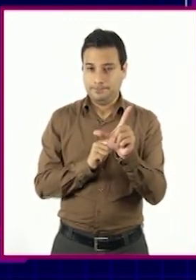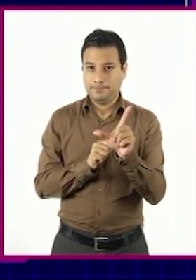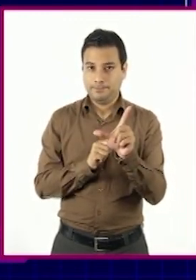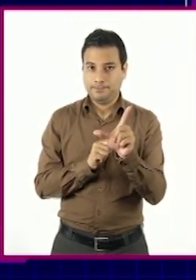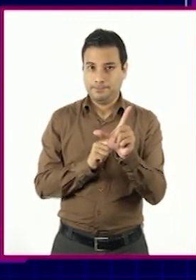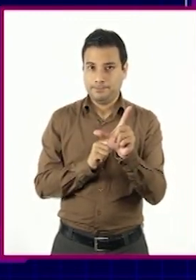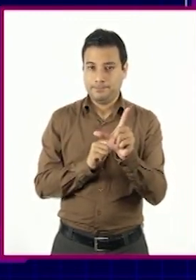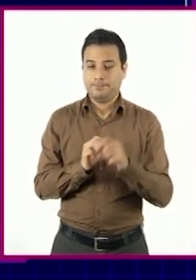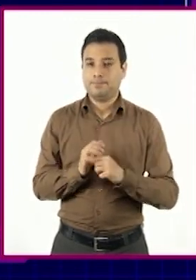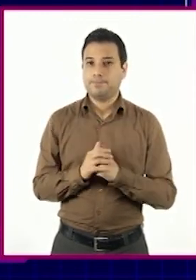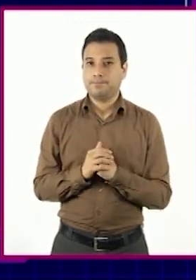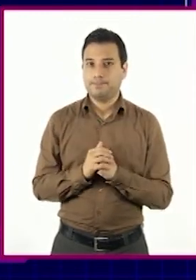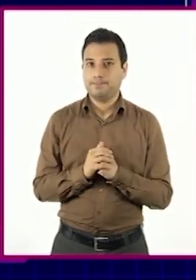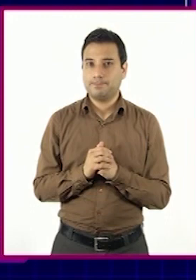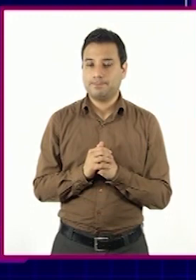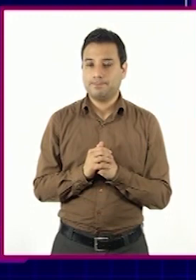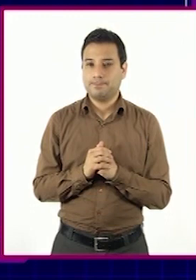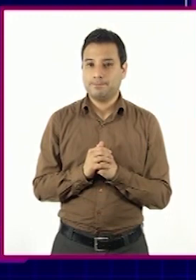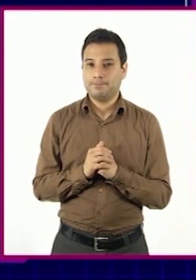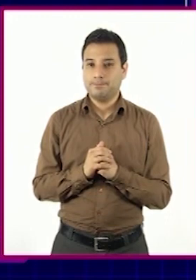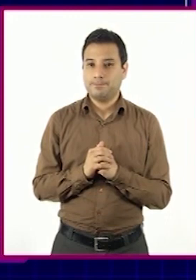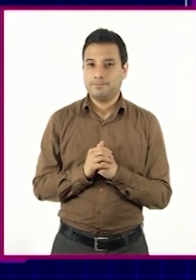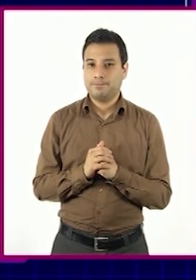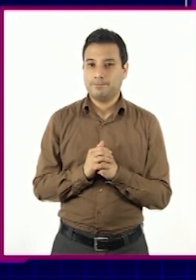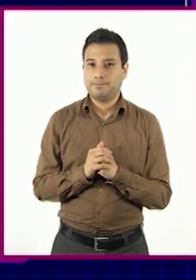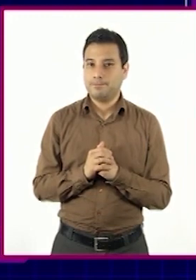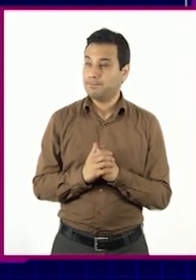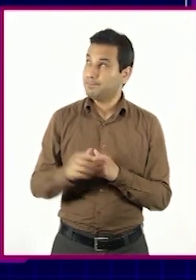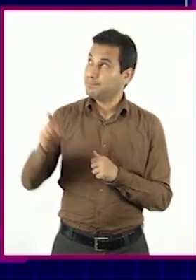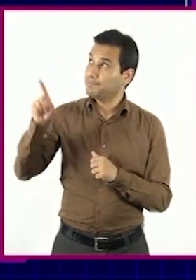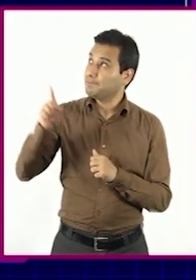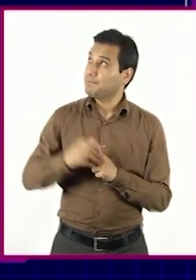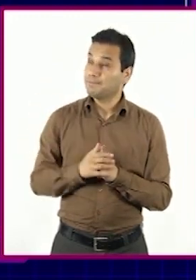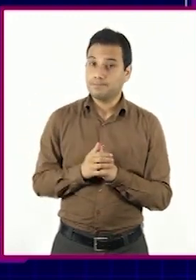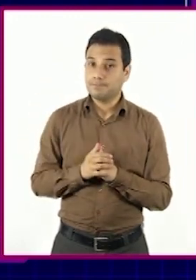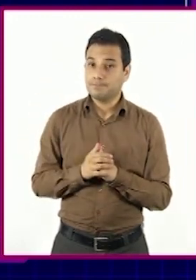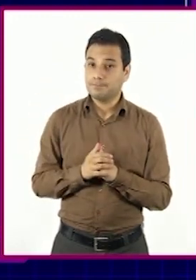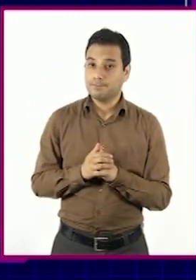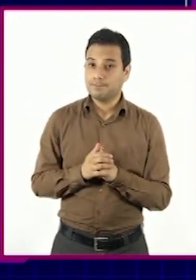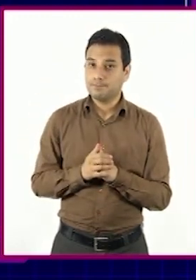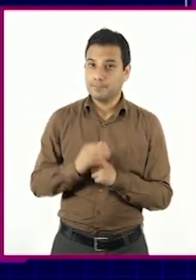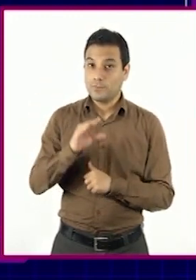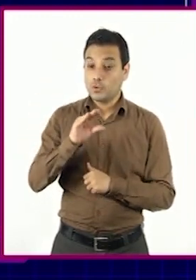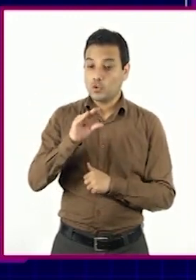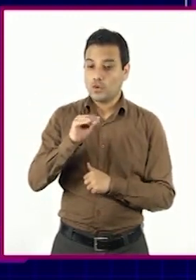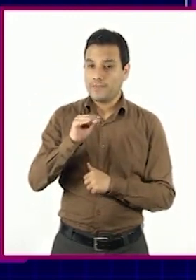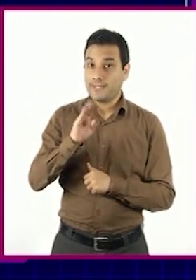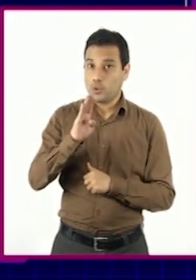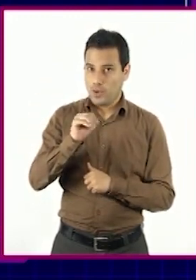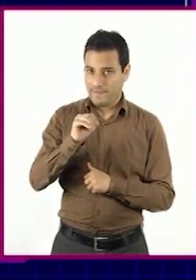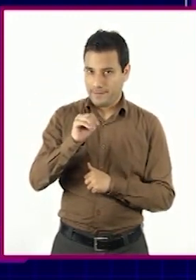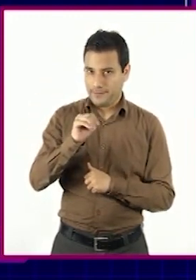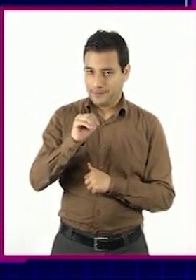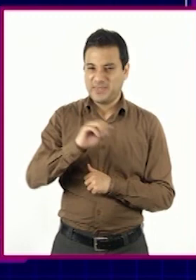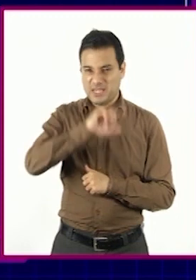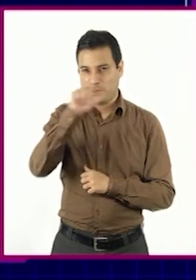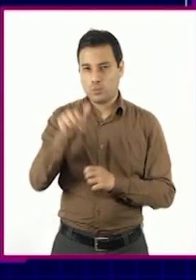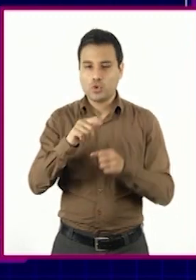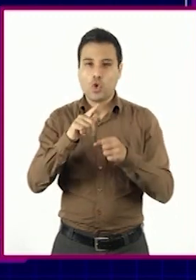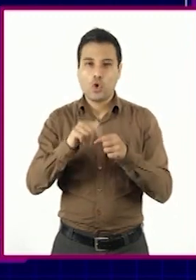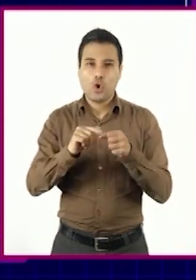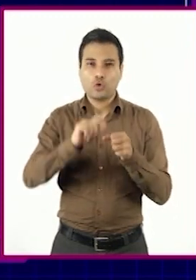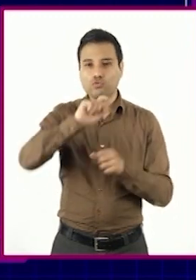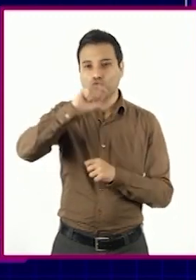al radio. Para facilitar los trazos, midan el ángulo de 99 grados y coloréenlo a